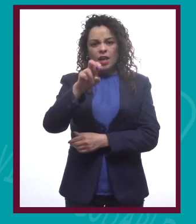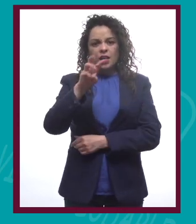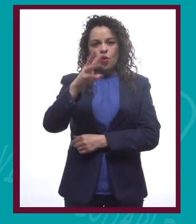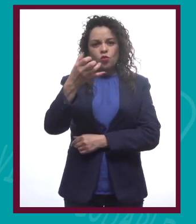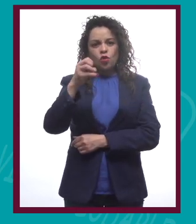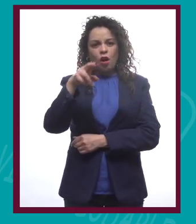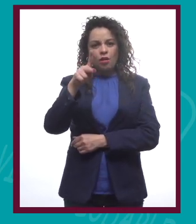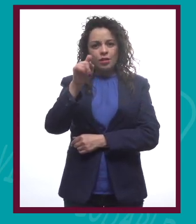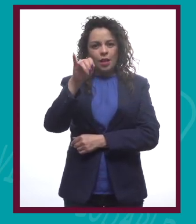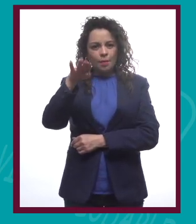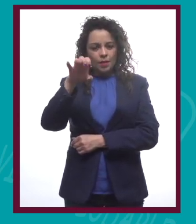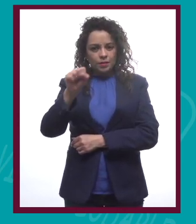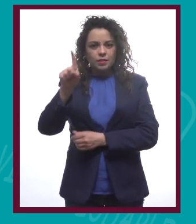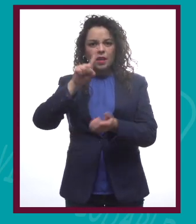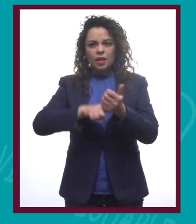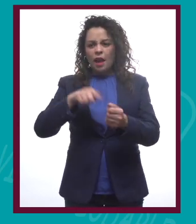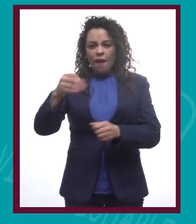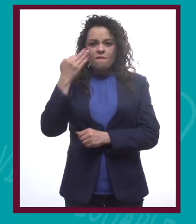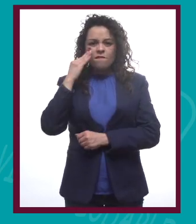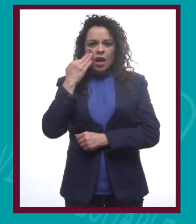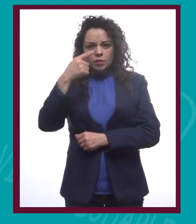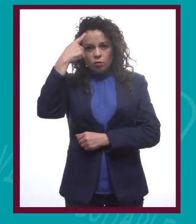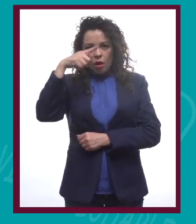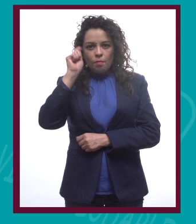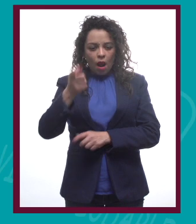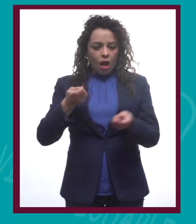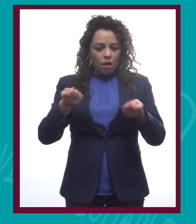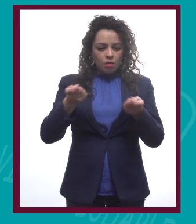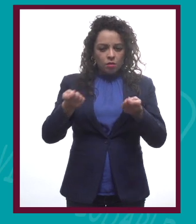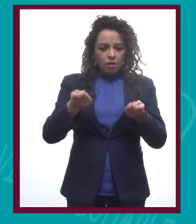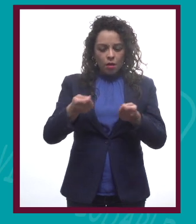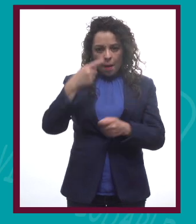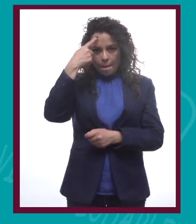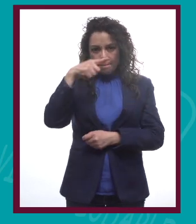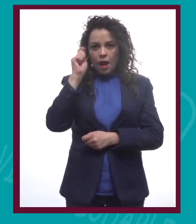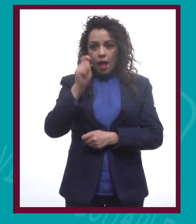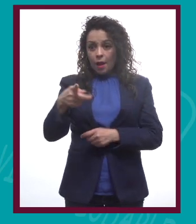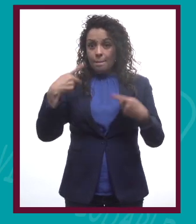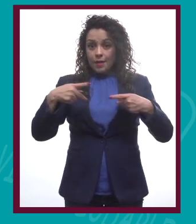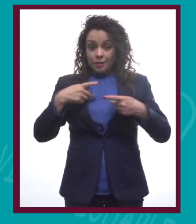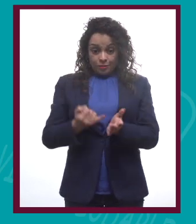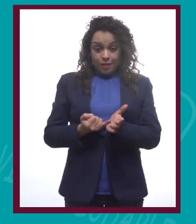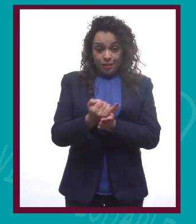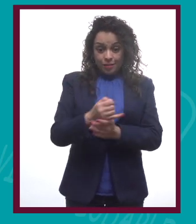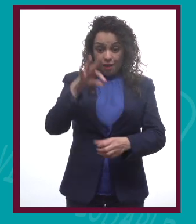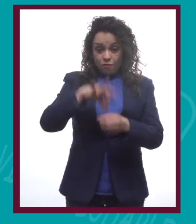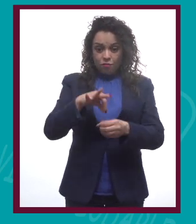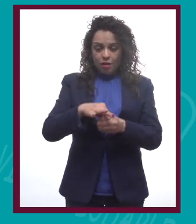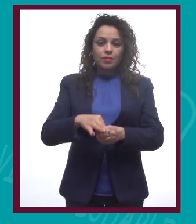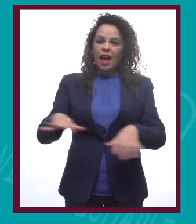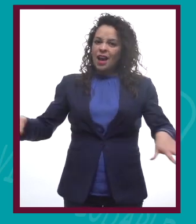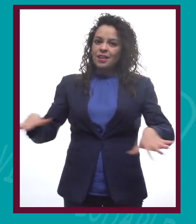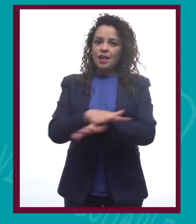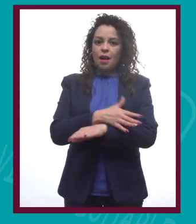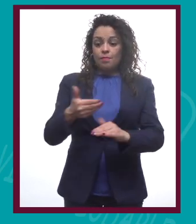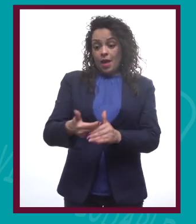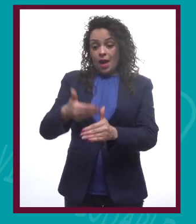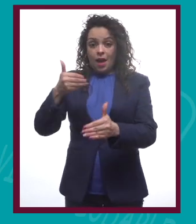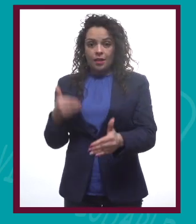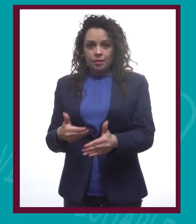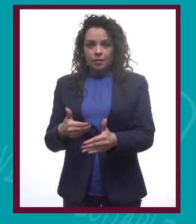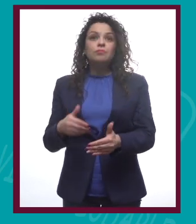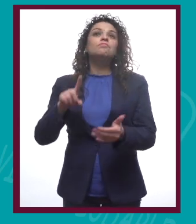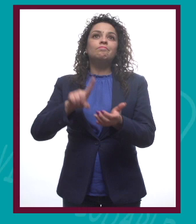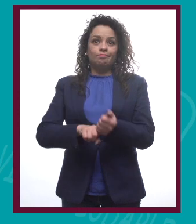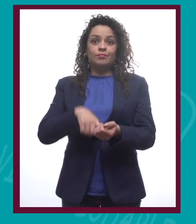Times utilizó datos sensibles de usuarios de Facebook para manipular sus decisiones antes de votar. Uy, entonces la